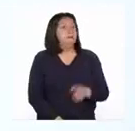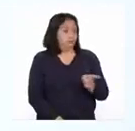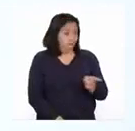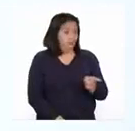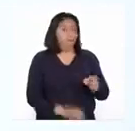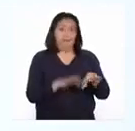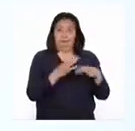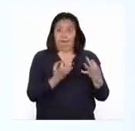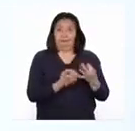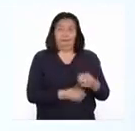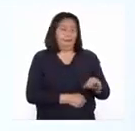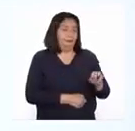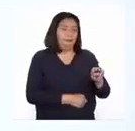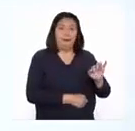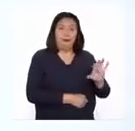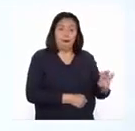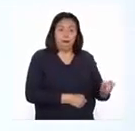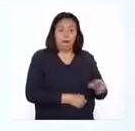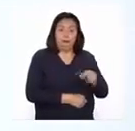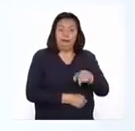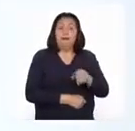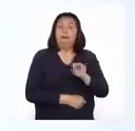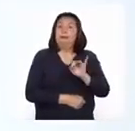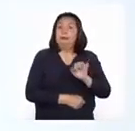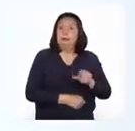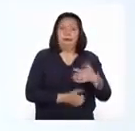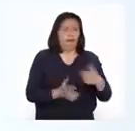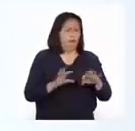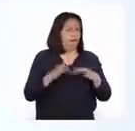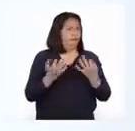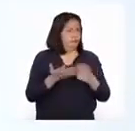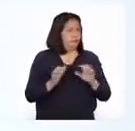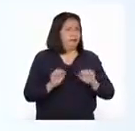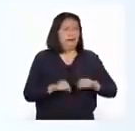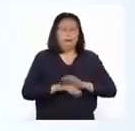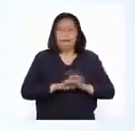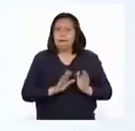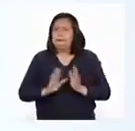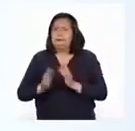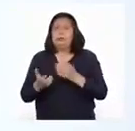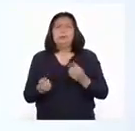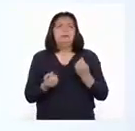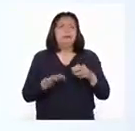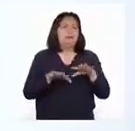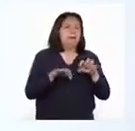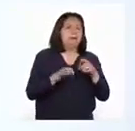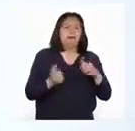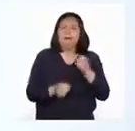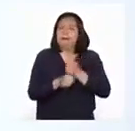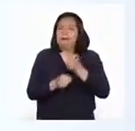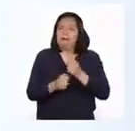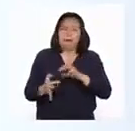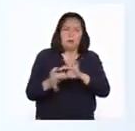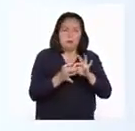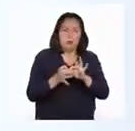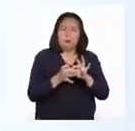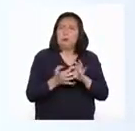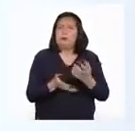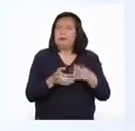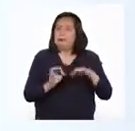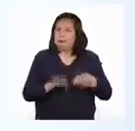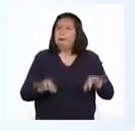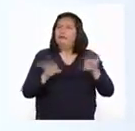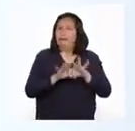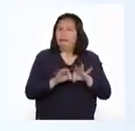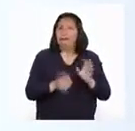Así como la familia de Marcos y Marta, muchas familias toman acción frente a las heladas. Este trabajo colaborativo es muy